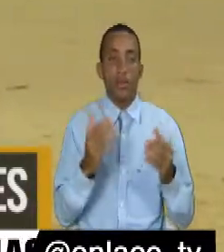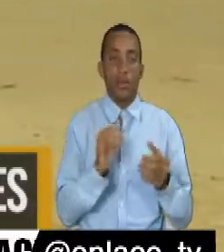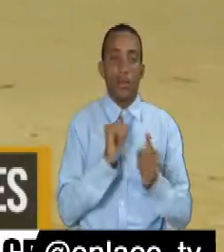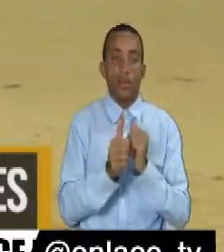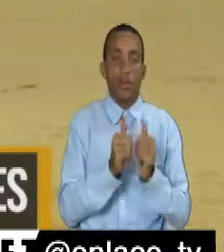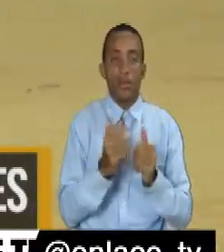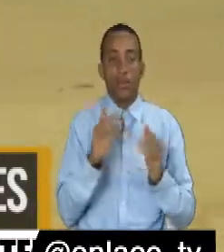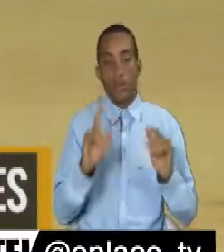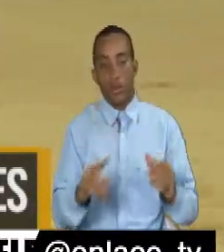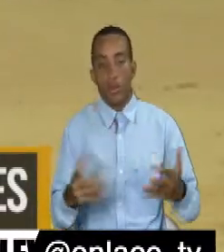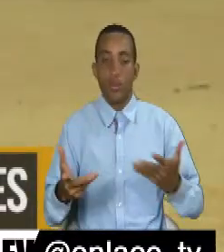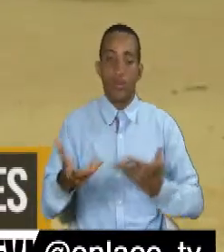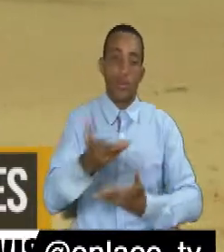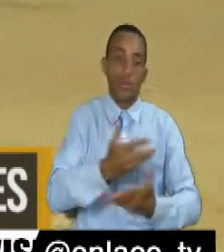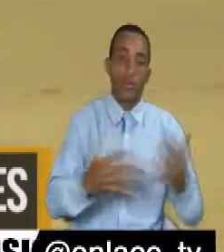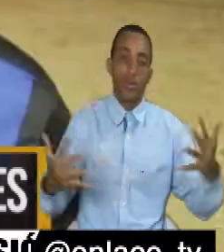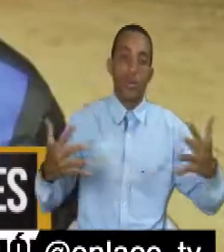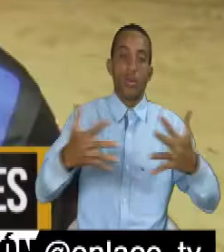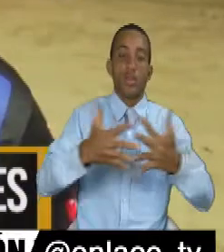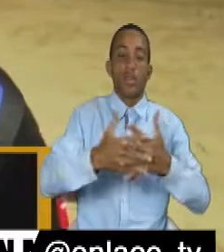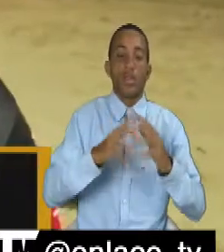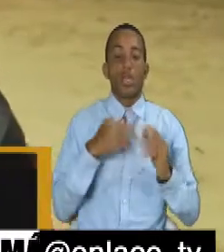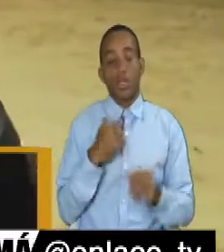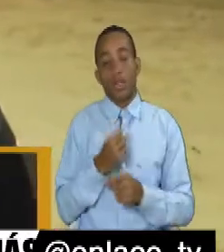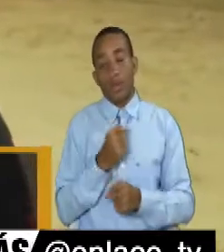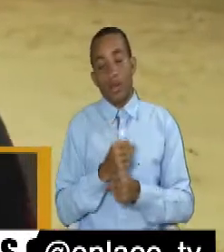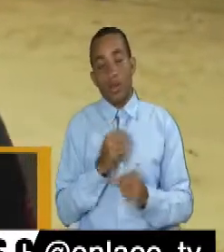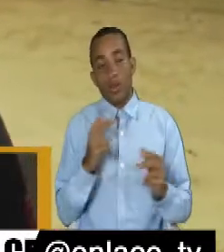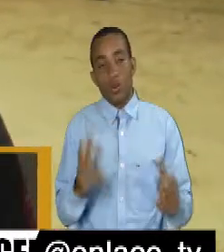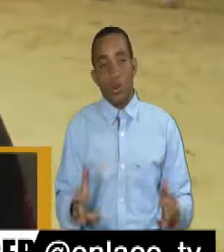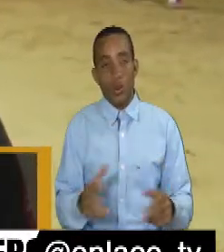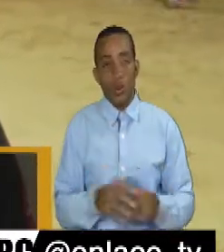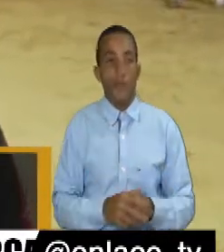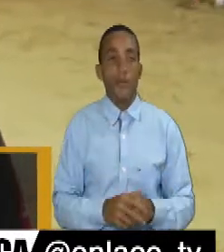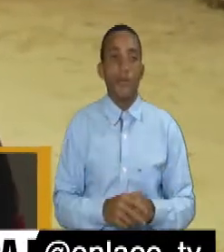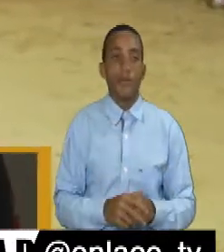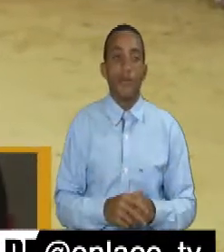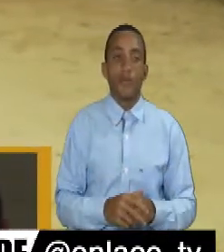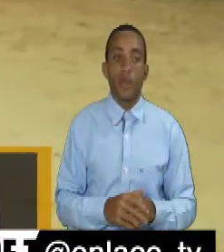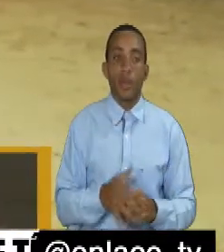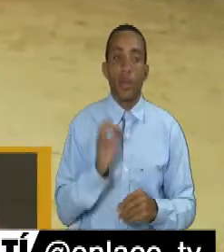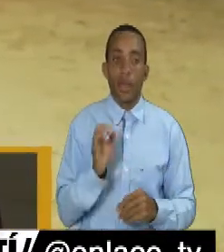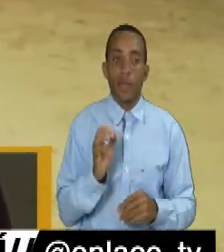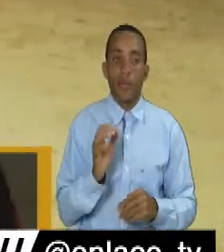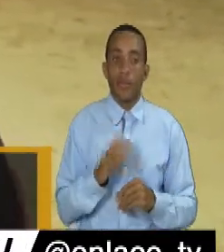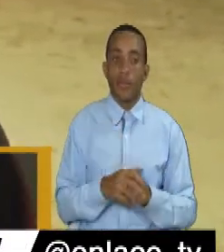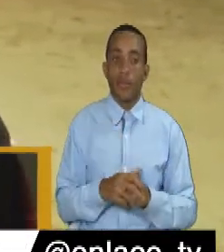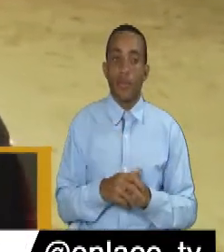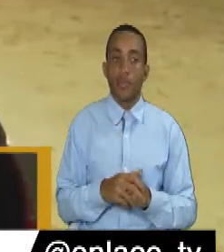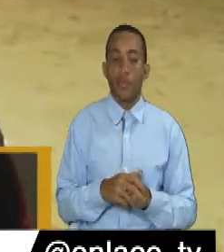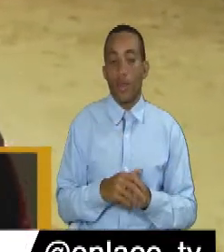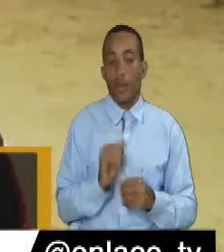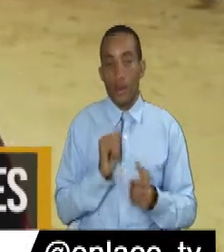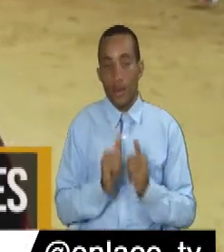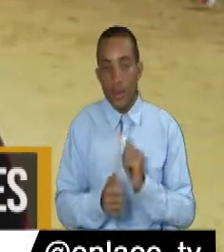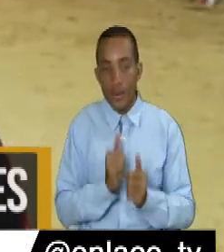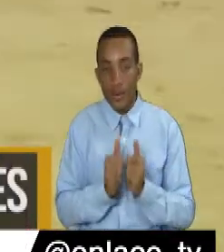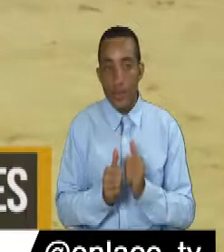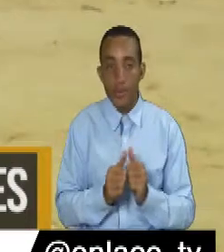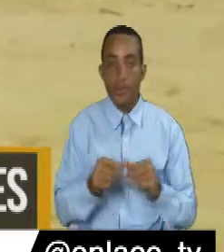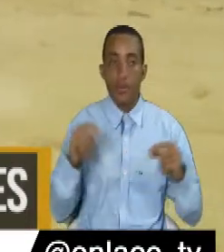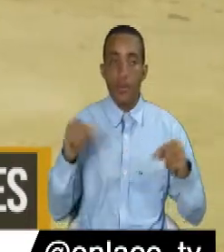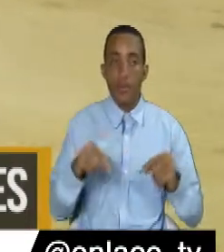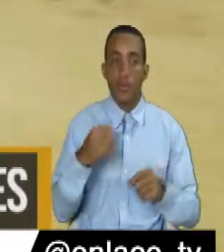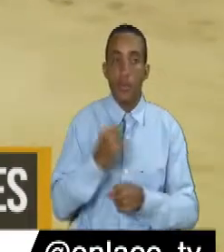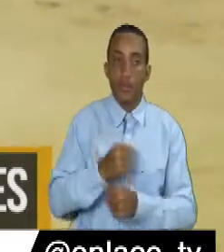de integración ante el cansancio de sus trabajos. Siempre motivado, ¿no? Y con la intención siempre de hacer deporte aquí. Usted sabe que uno